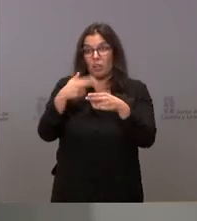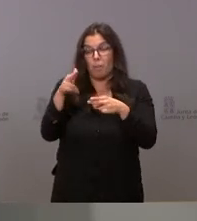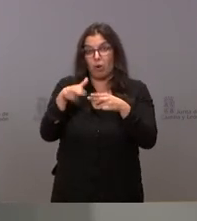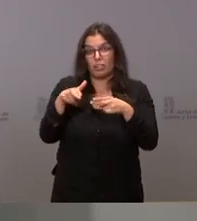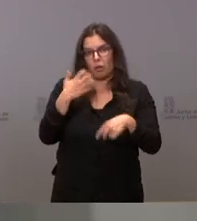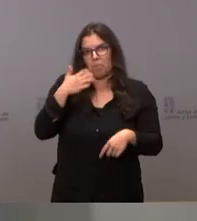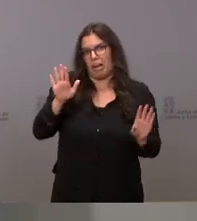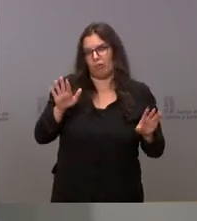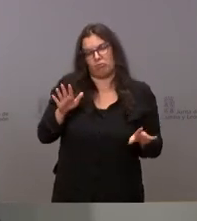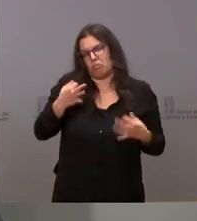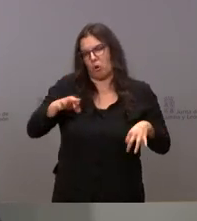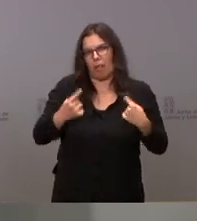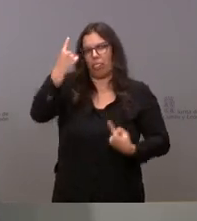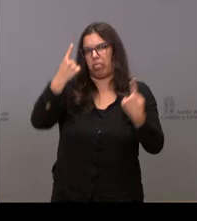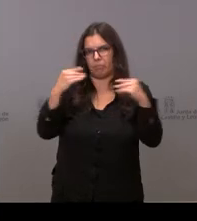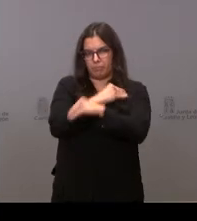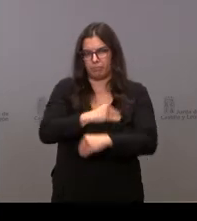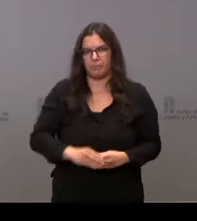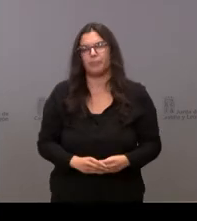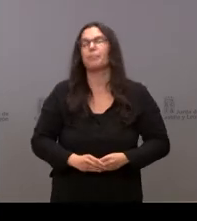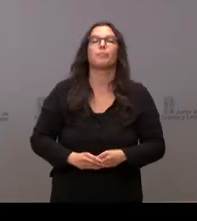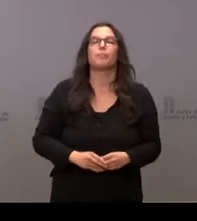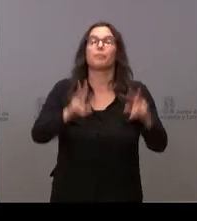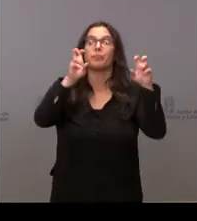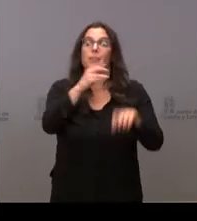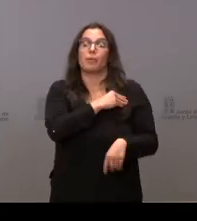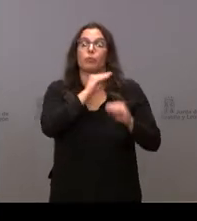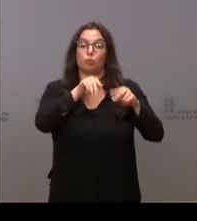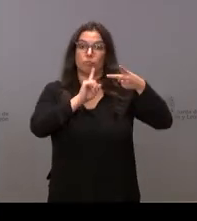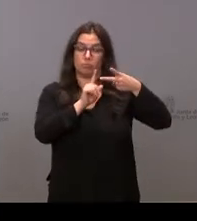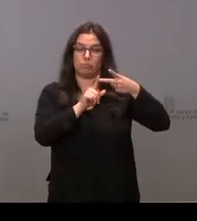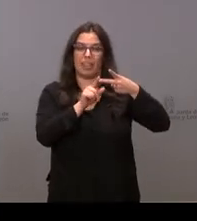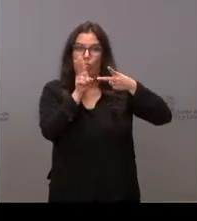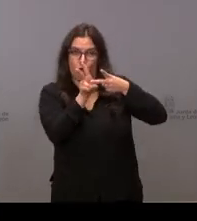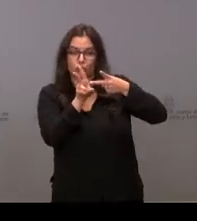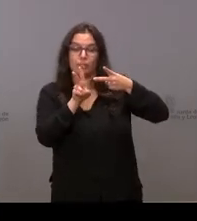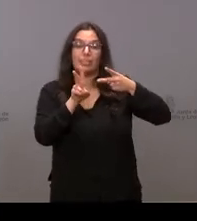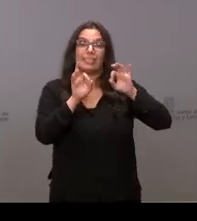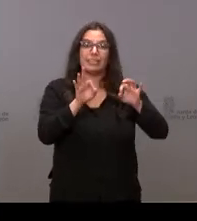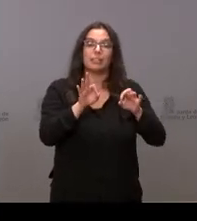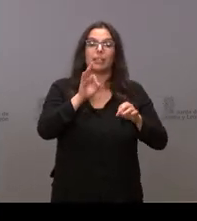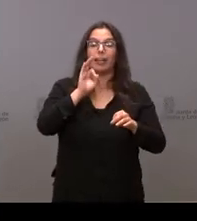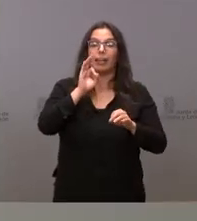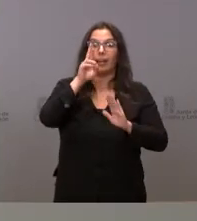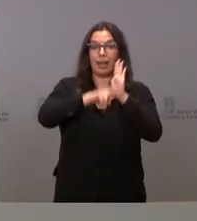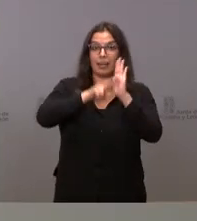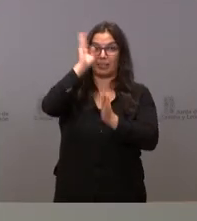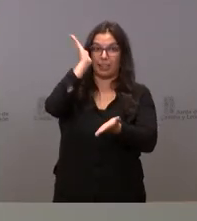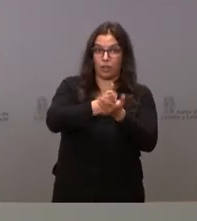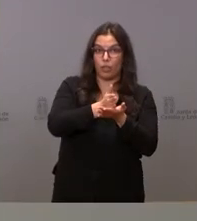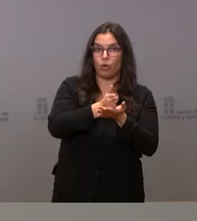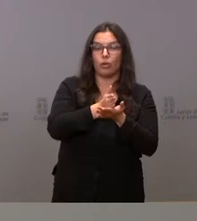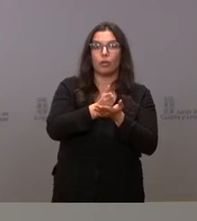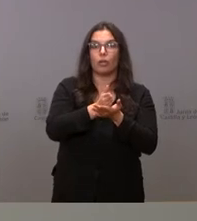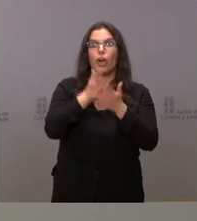más. Bien, respecto a la primera parte de su pregunta, decirle que obviamente el régimen sancionador se aplica igualmente a las Cortes